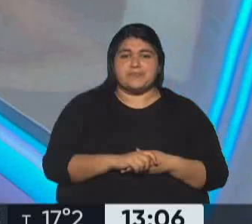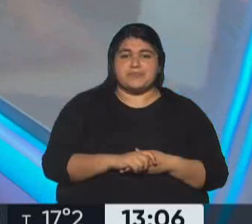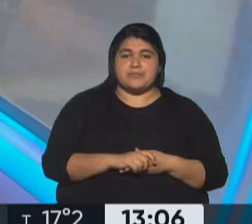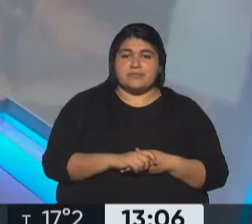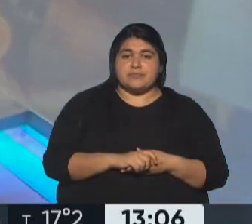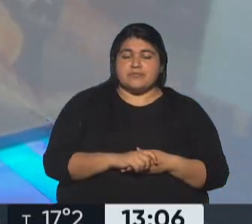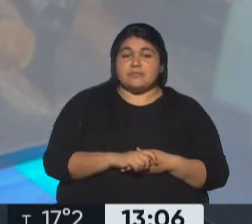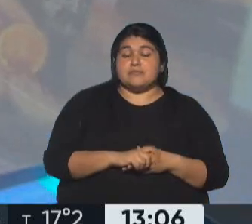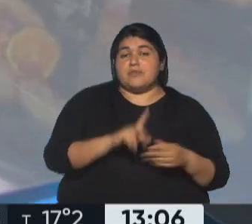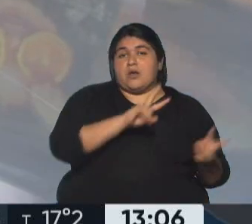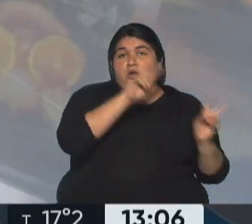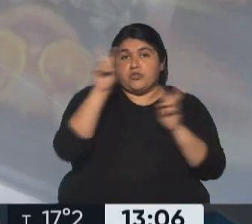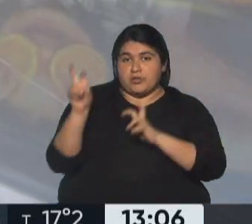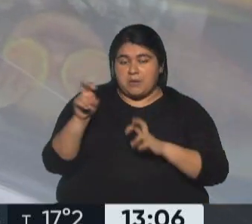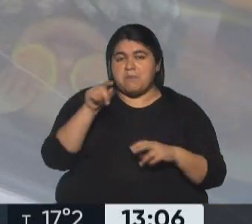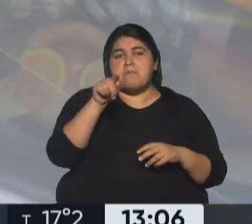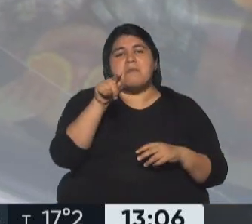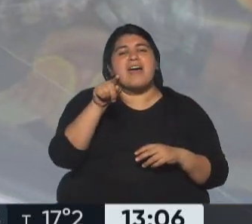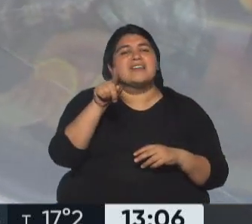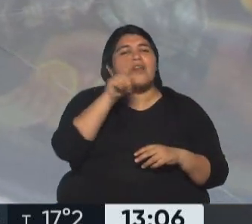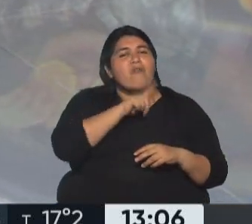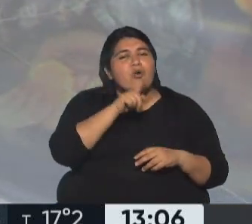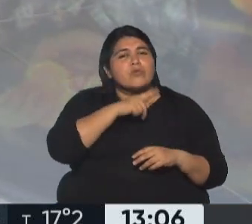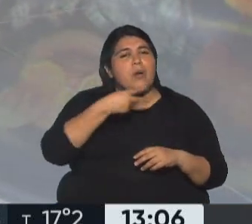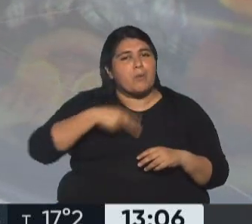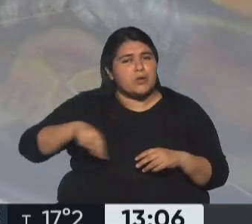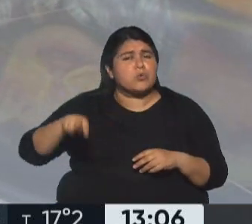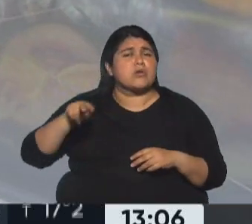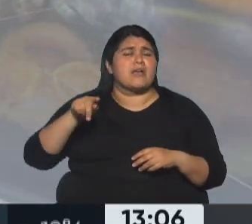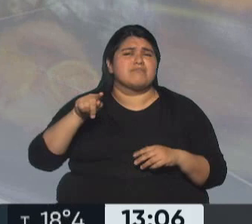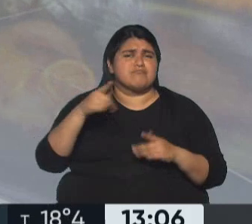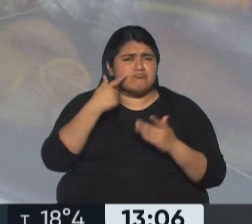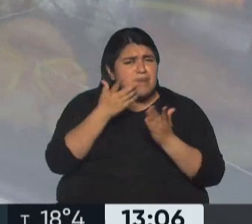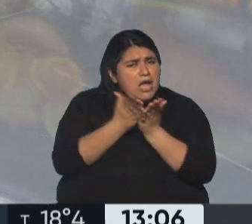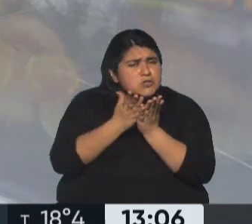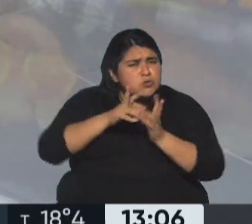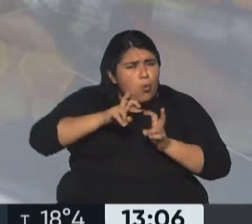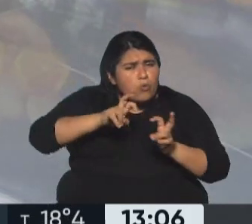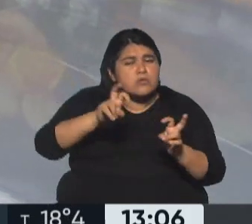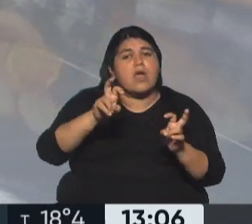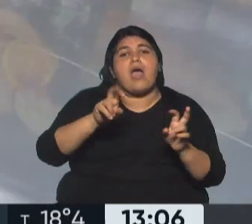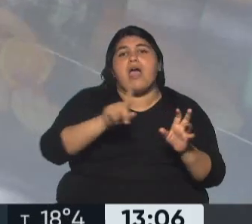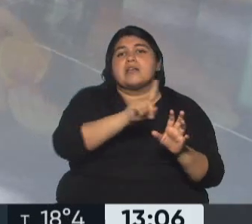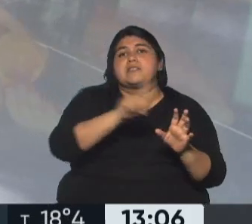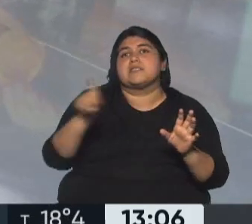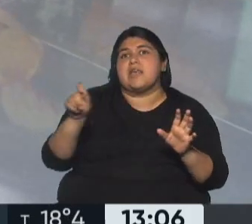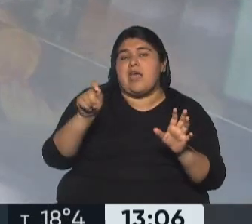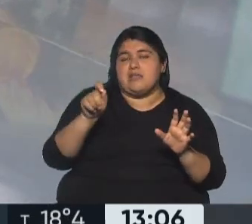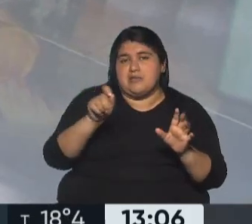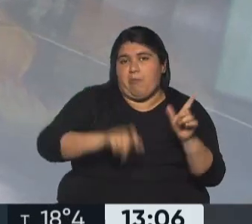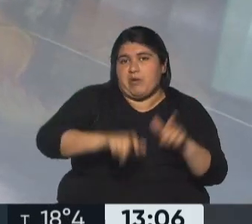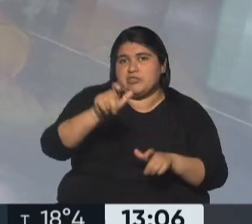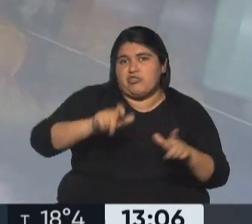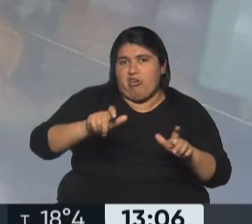y en el tema así tenemos en la pantalla frutas y verduras hay un estudio verónica está revelando que sólo 6 de cada 100 argentinos consumen las porciones